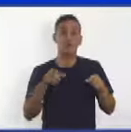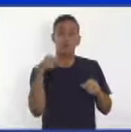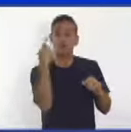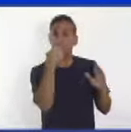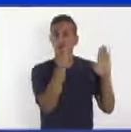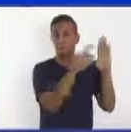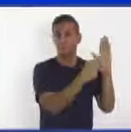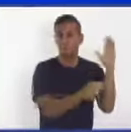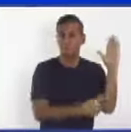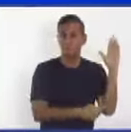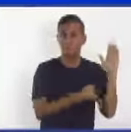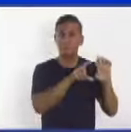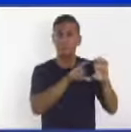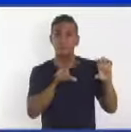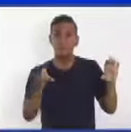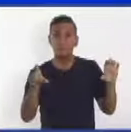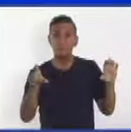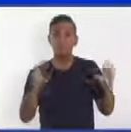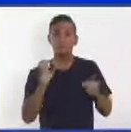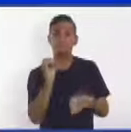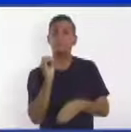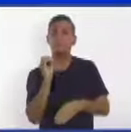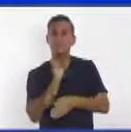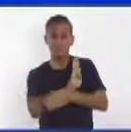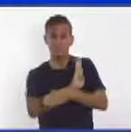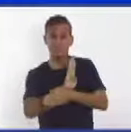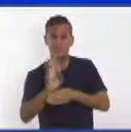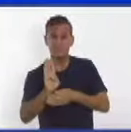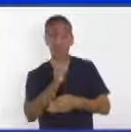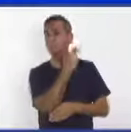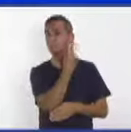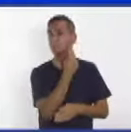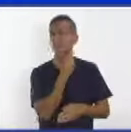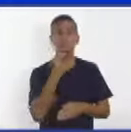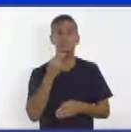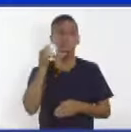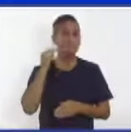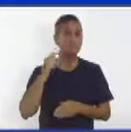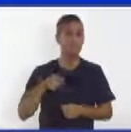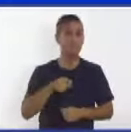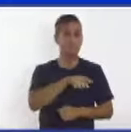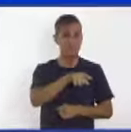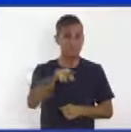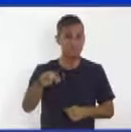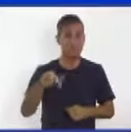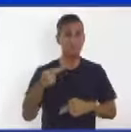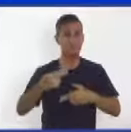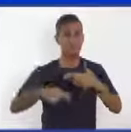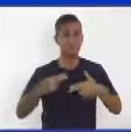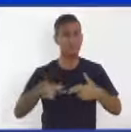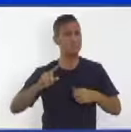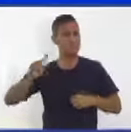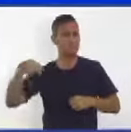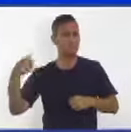realizar después de que lo lean la actividad número uno de la página